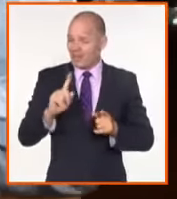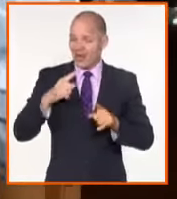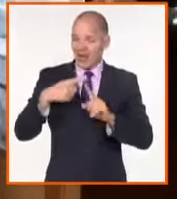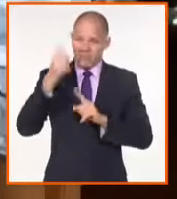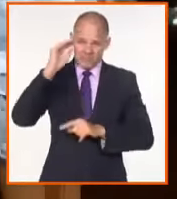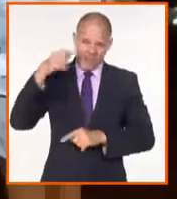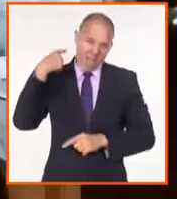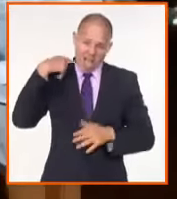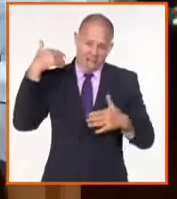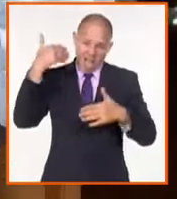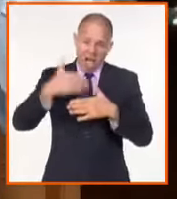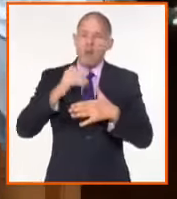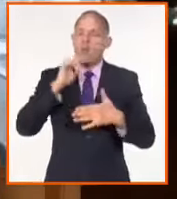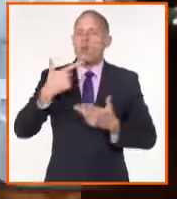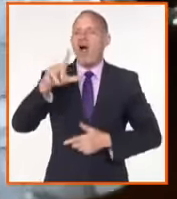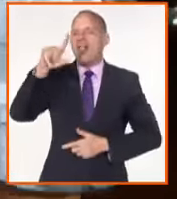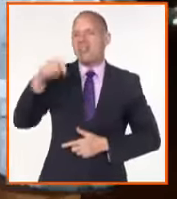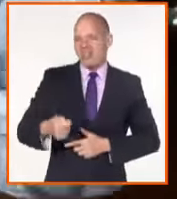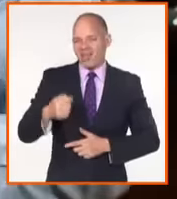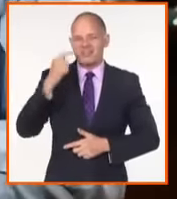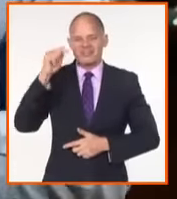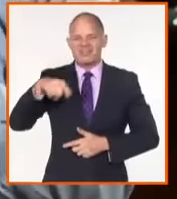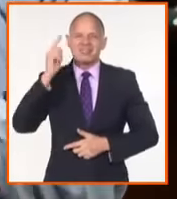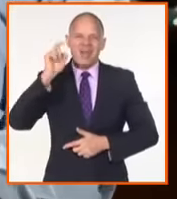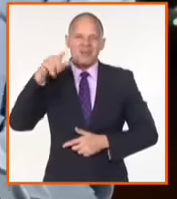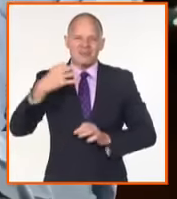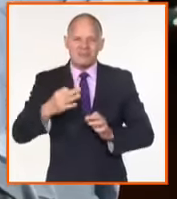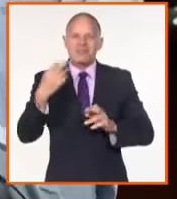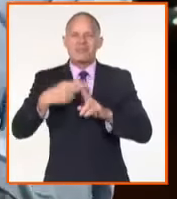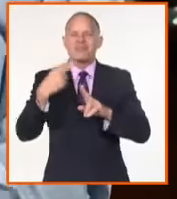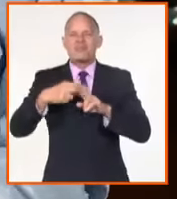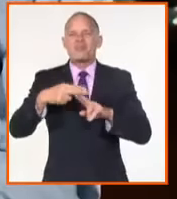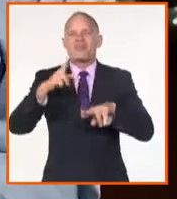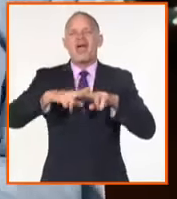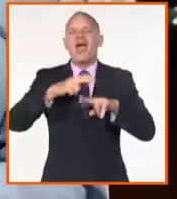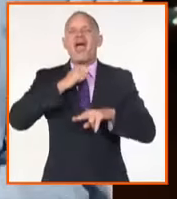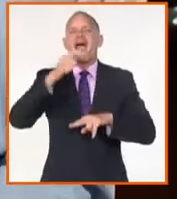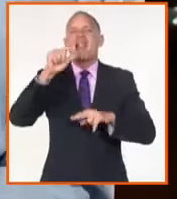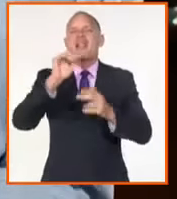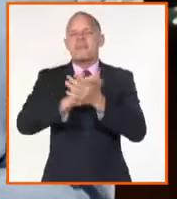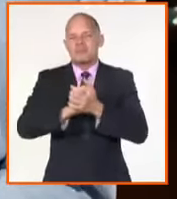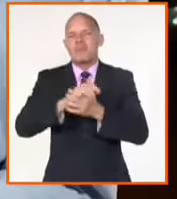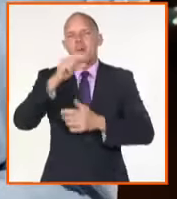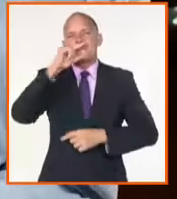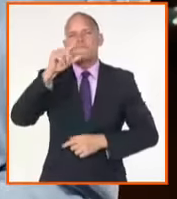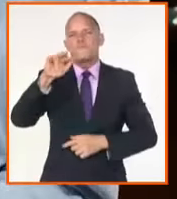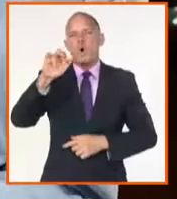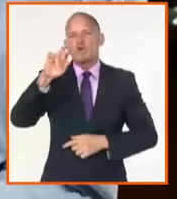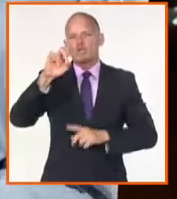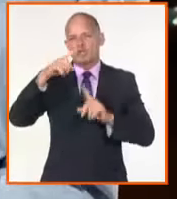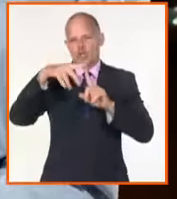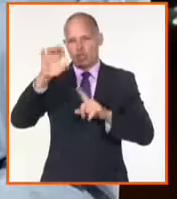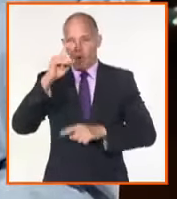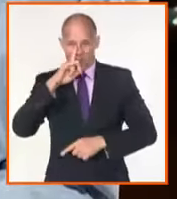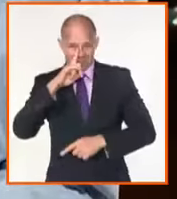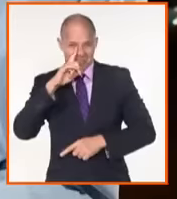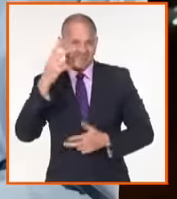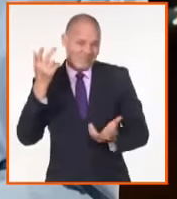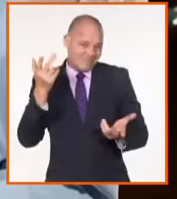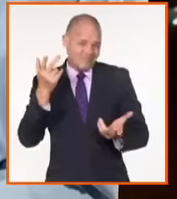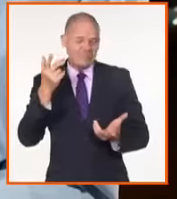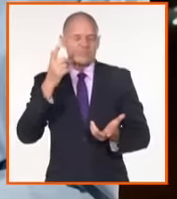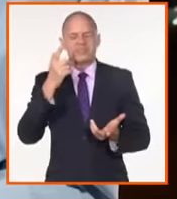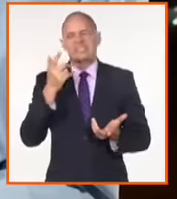otro es que los emigrados cubanos están favorecidos por la ley de ajuste. Pero todo esto, ¿nosotros por qué abogamos? Por una